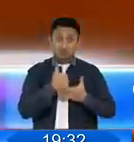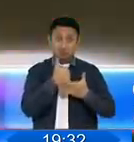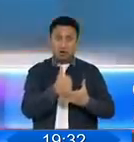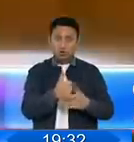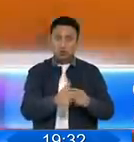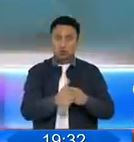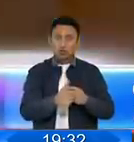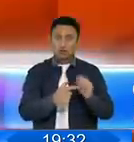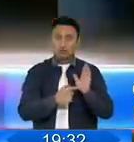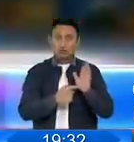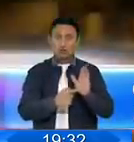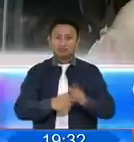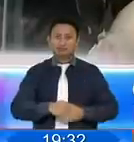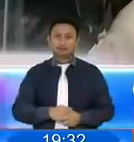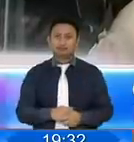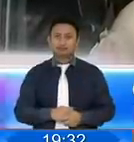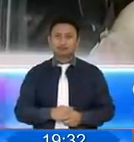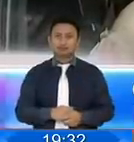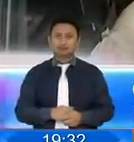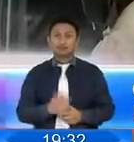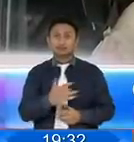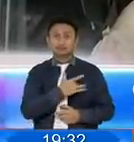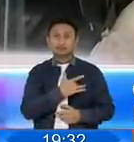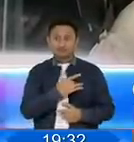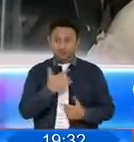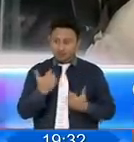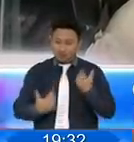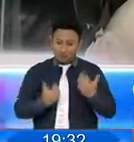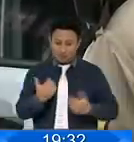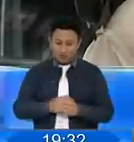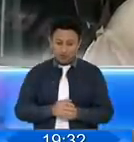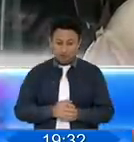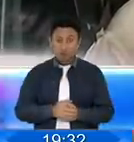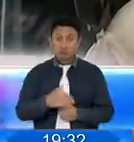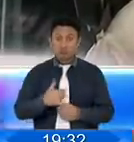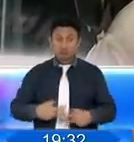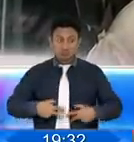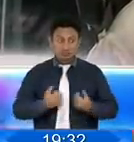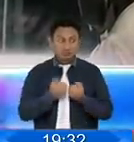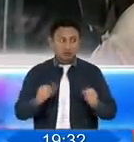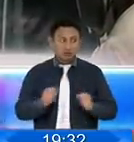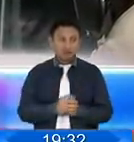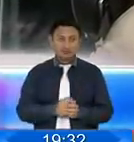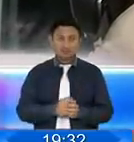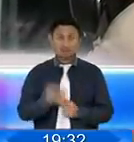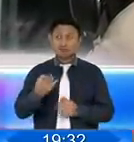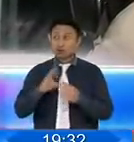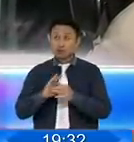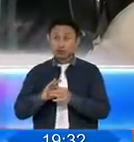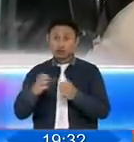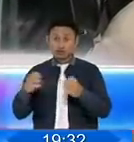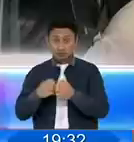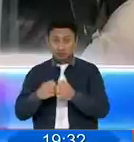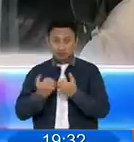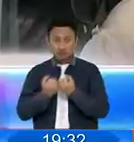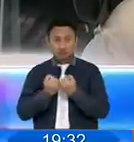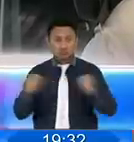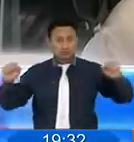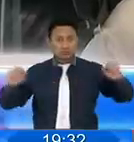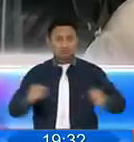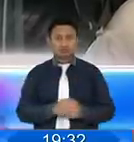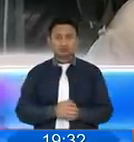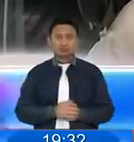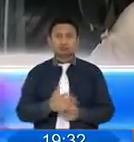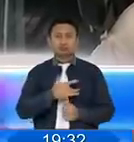de emergencias. Me sentí muy feliz, sentí que salvé una vida, salvamos con mi equipo de trabajo y no me sentí